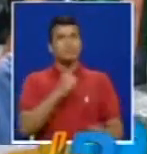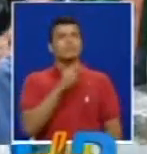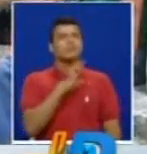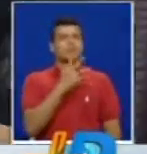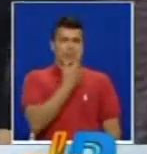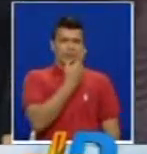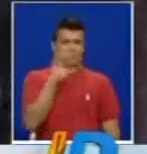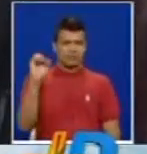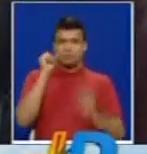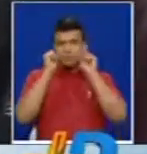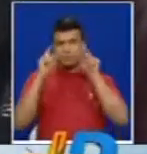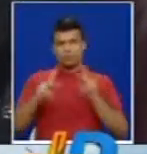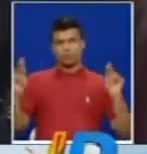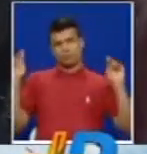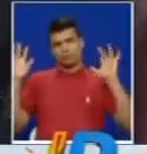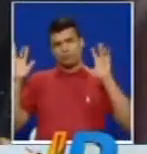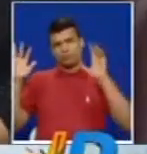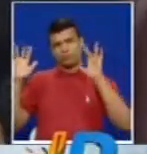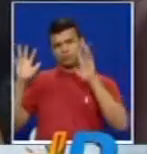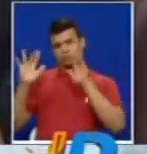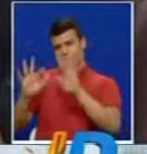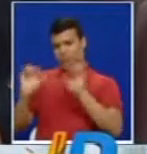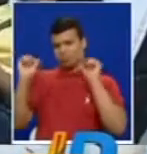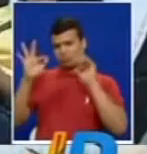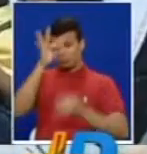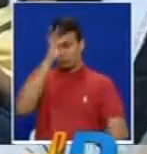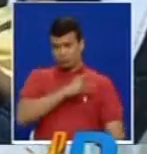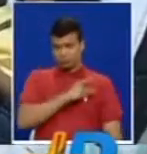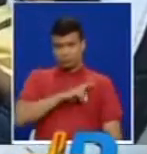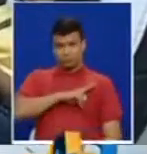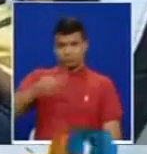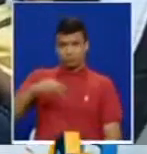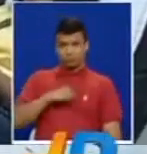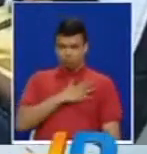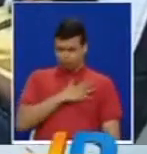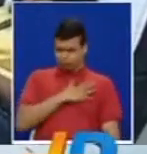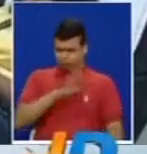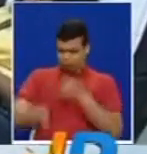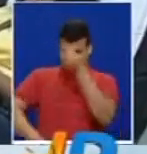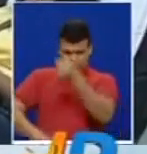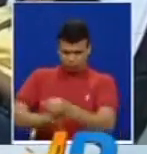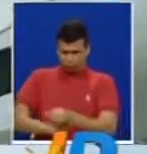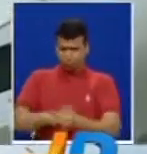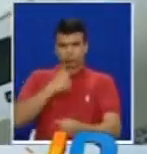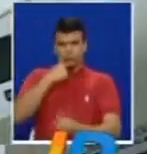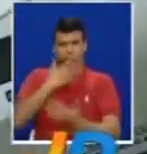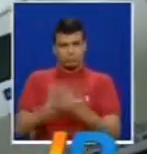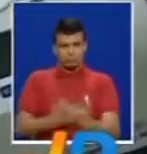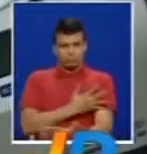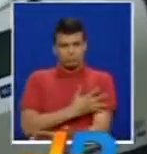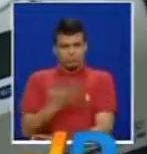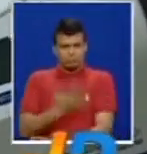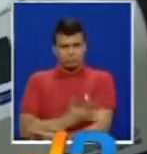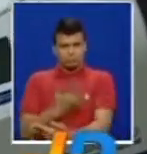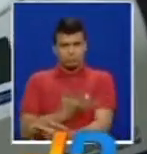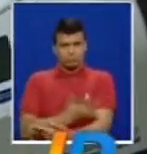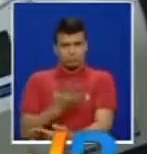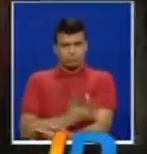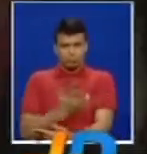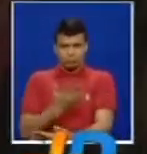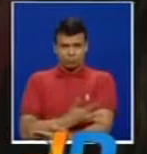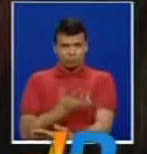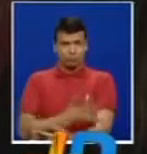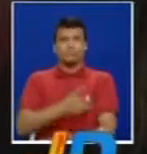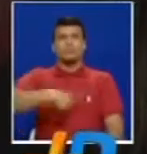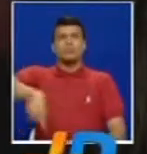personas se acercaron al banco de sangre del Hospital Universitario del Valle para aportar su granito de arena y ayudar a superar la grave crisis que atraviesa